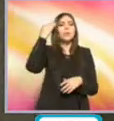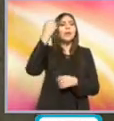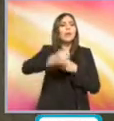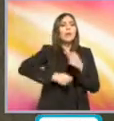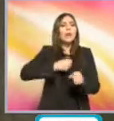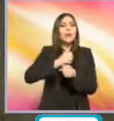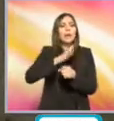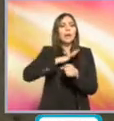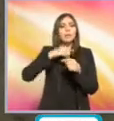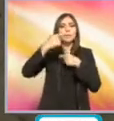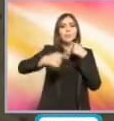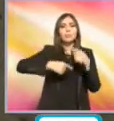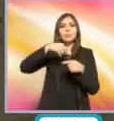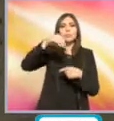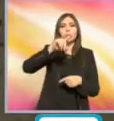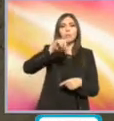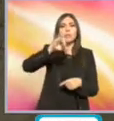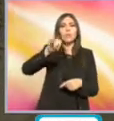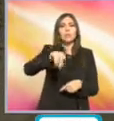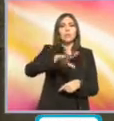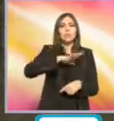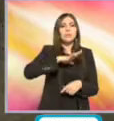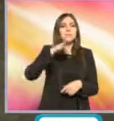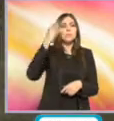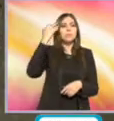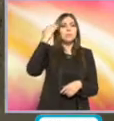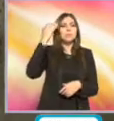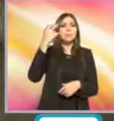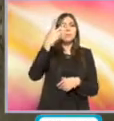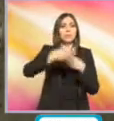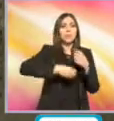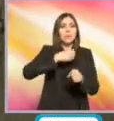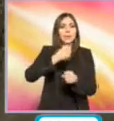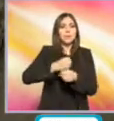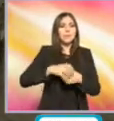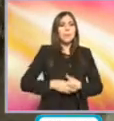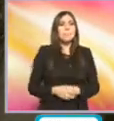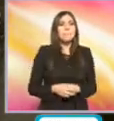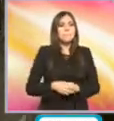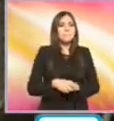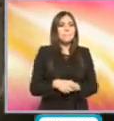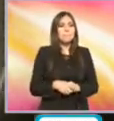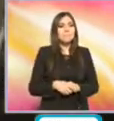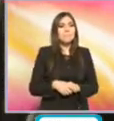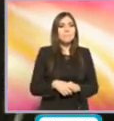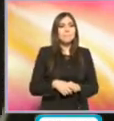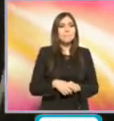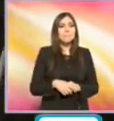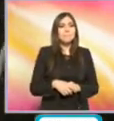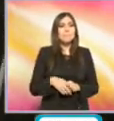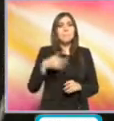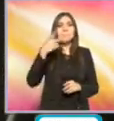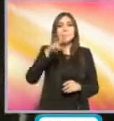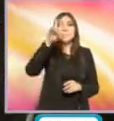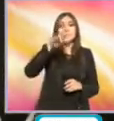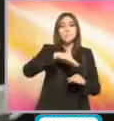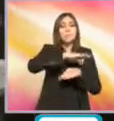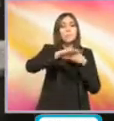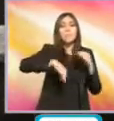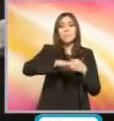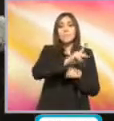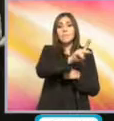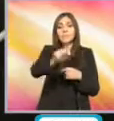mollejón? Pues ahorita ya va para 2 años. Ya, sí. Pero en realidad todo es muy antiguo. Todo esto es